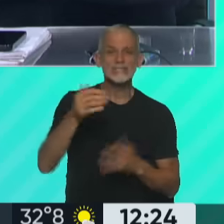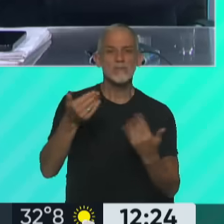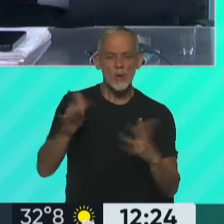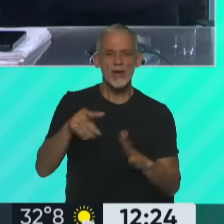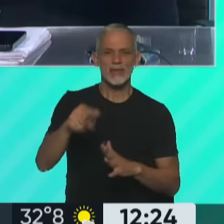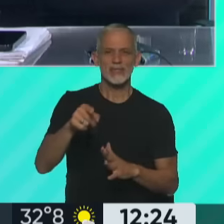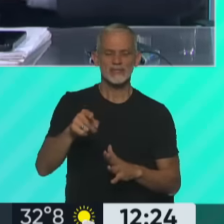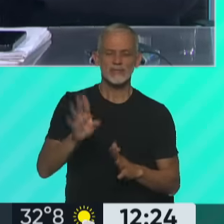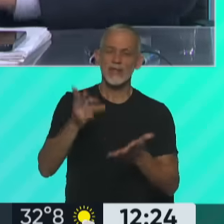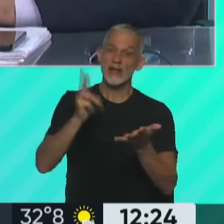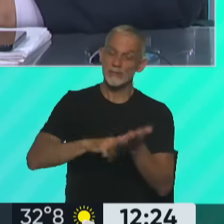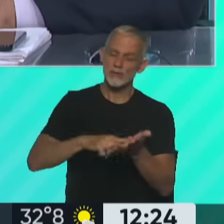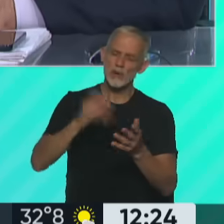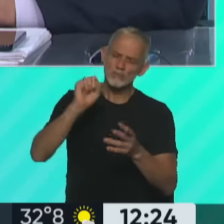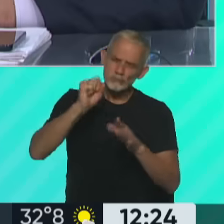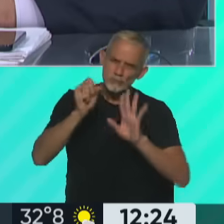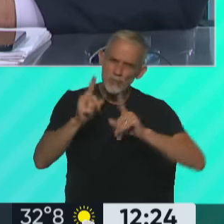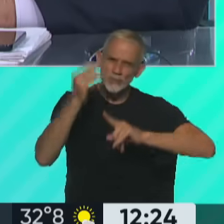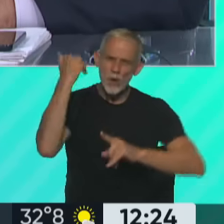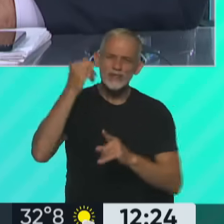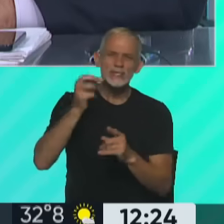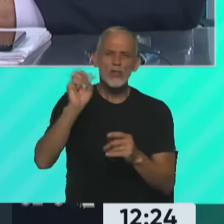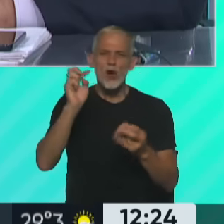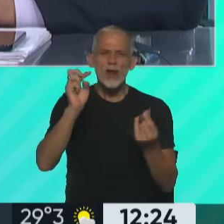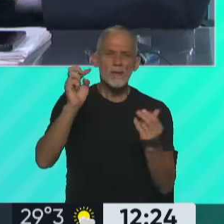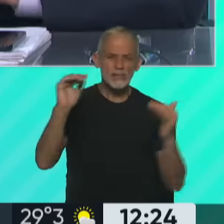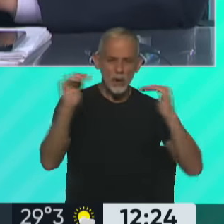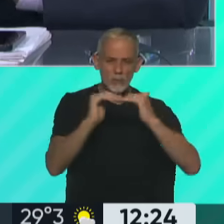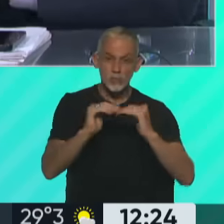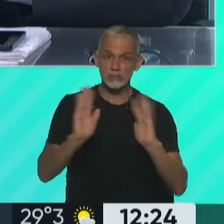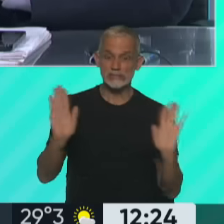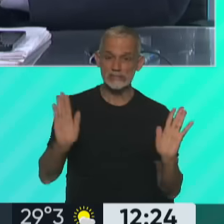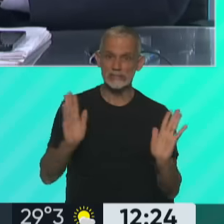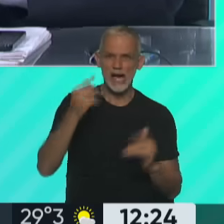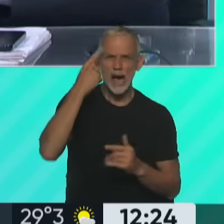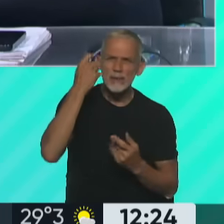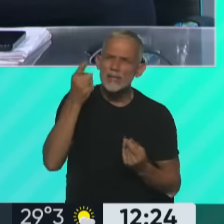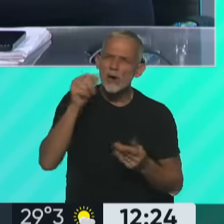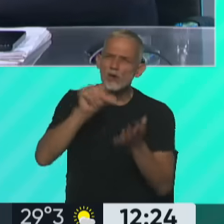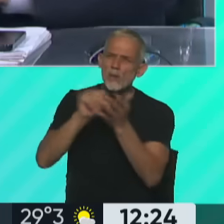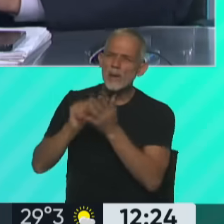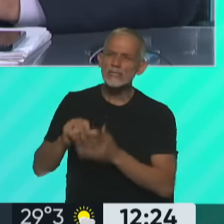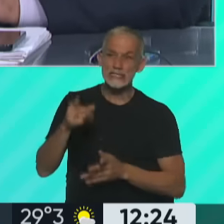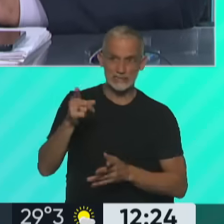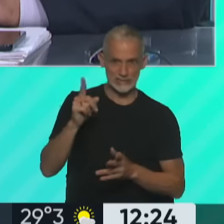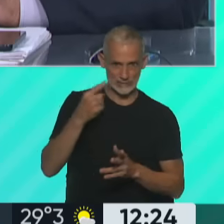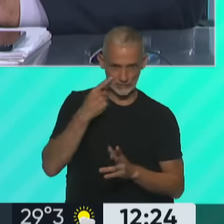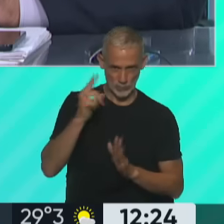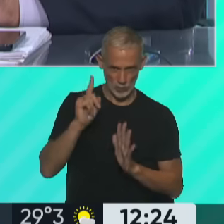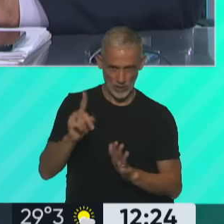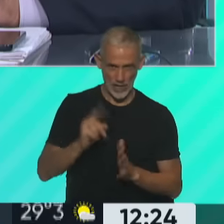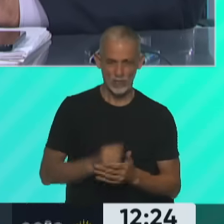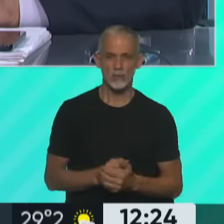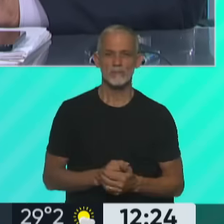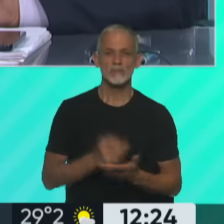plantear, repito, la experiencia en este sentido de la convertibilidad es muy aleccionadora de cómo se logran estos procesos. Es